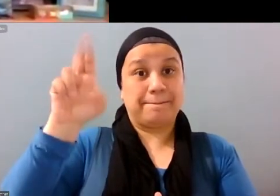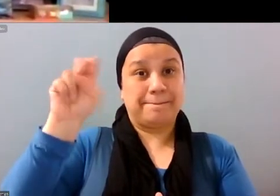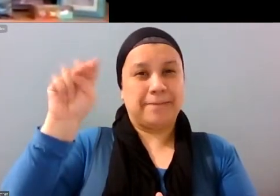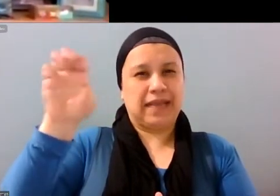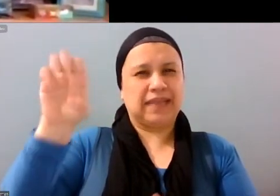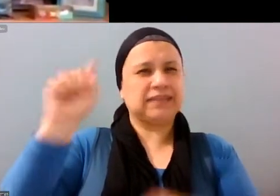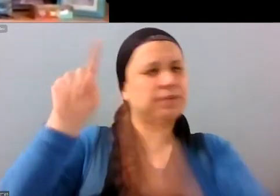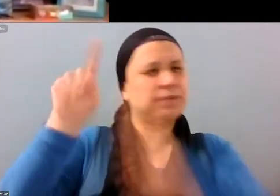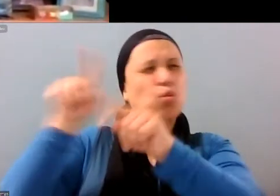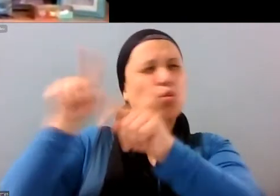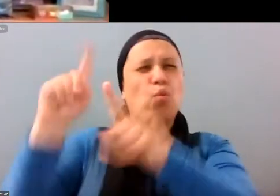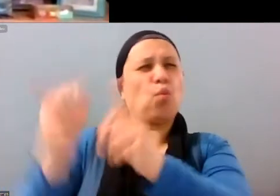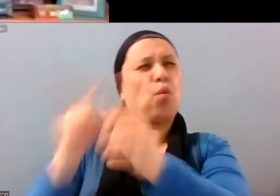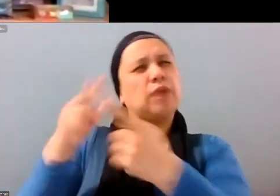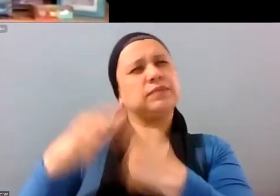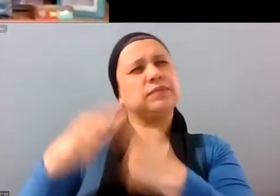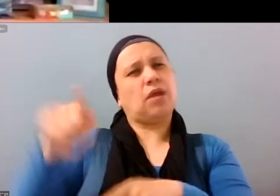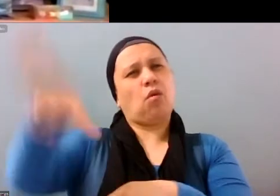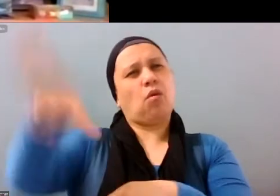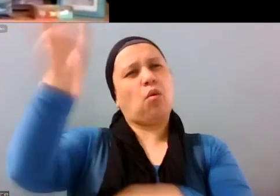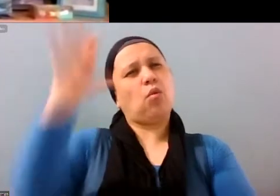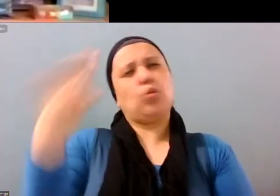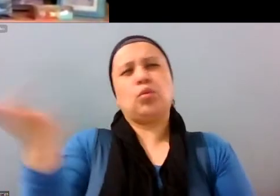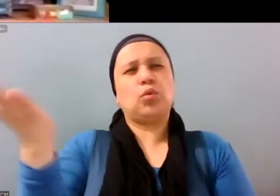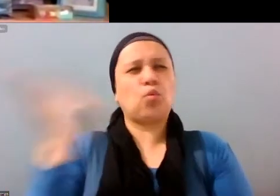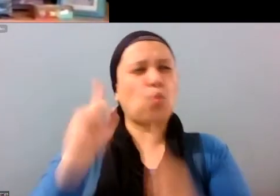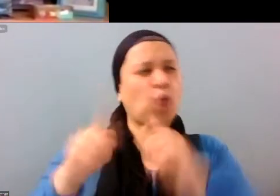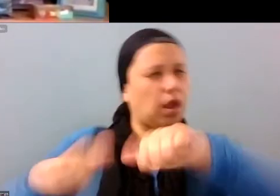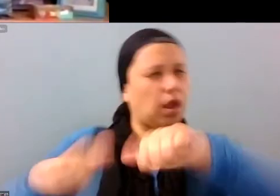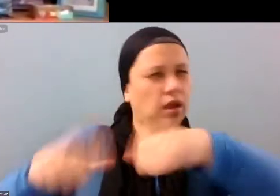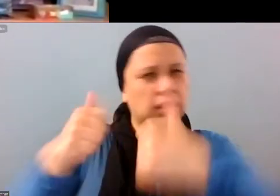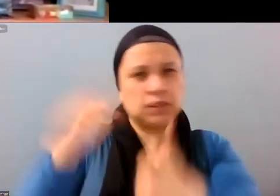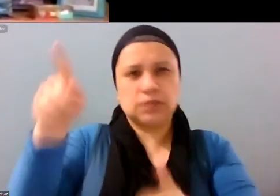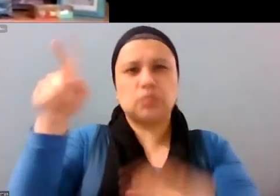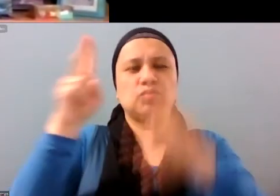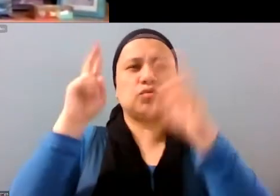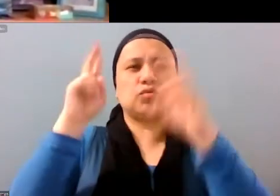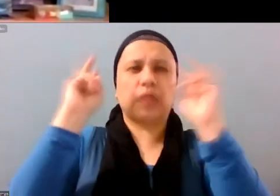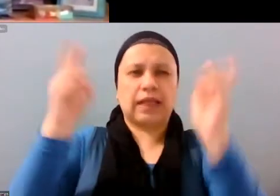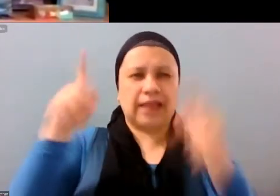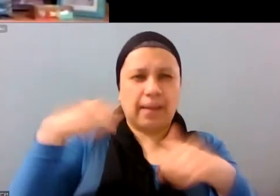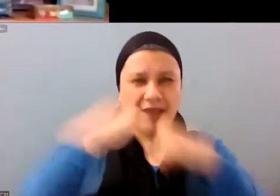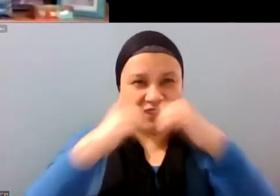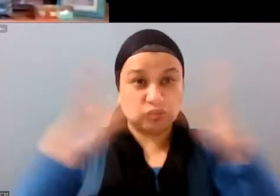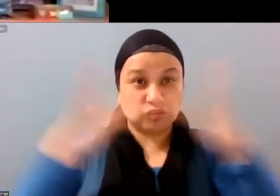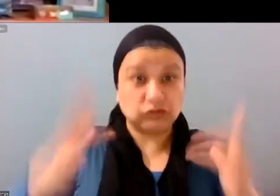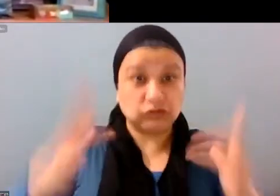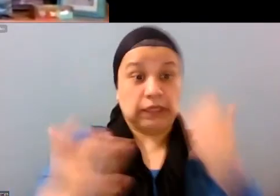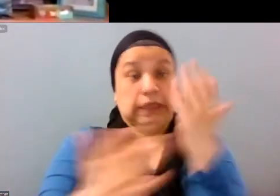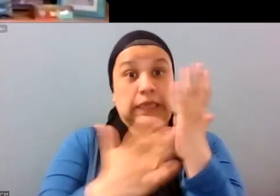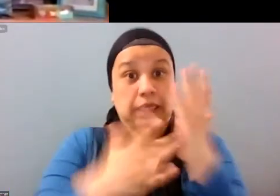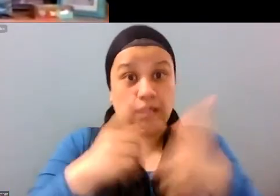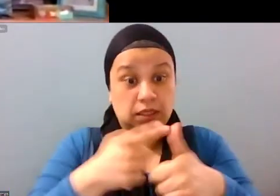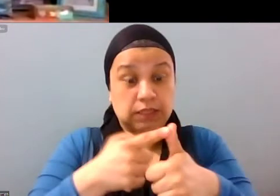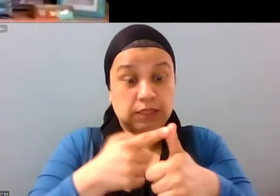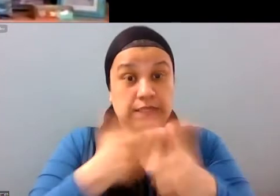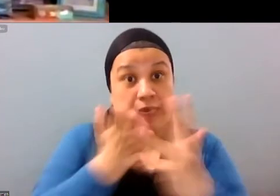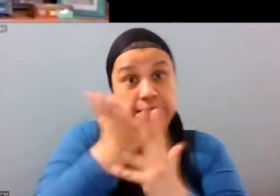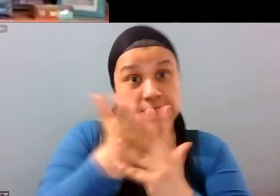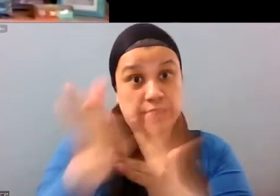principales hallazgos esos retos que en materia de infraestructura tecnológica acceso a las tecnologías